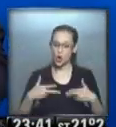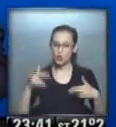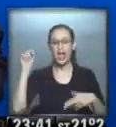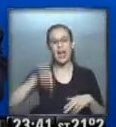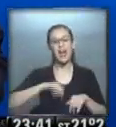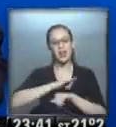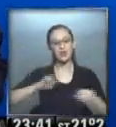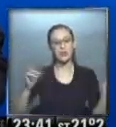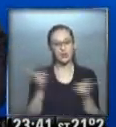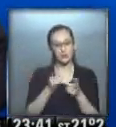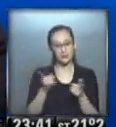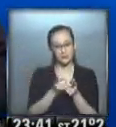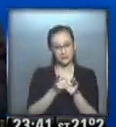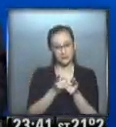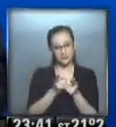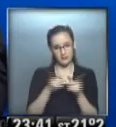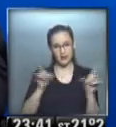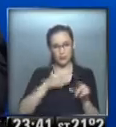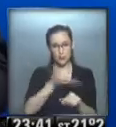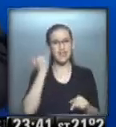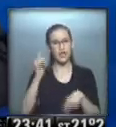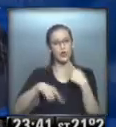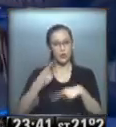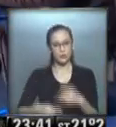aquí en el resumen de noticias de la televisión pública. Ya volvemos.